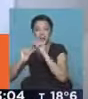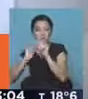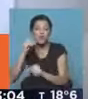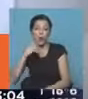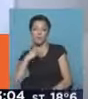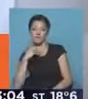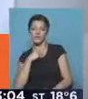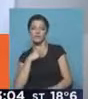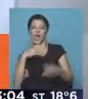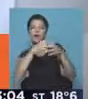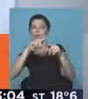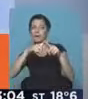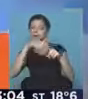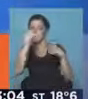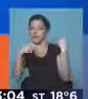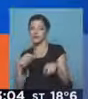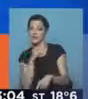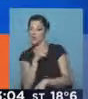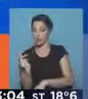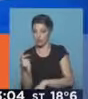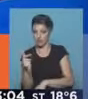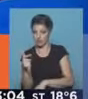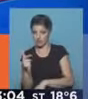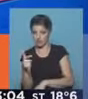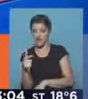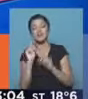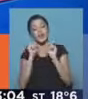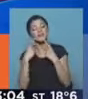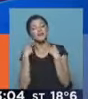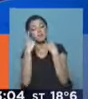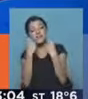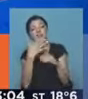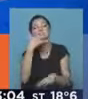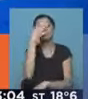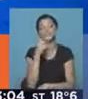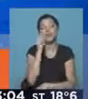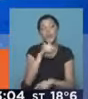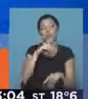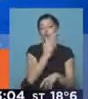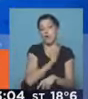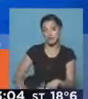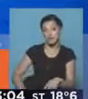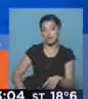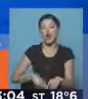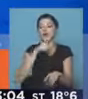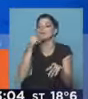los discursos políticos tradicionales y críticas de las decisiones sin consenso.